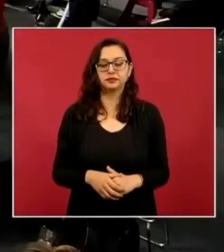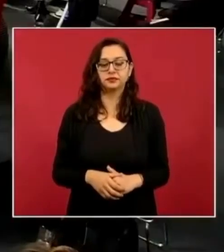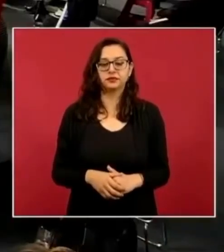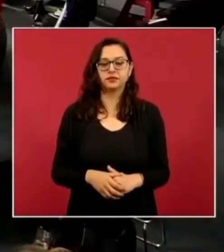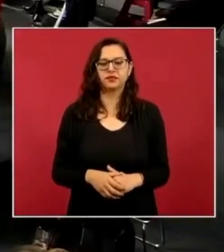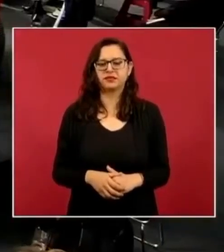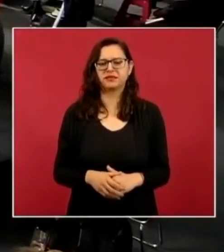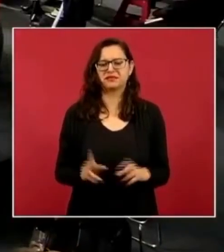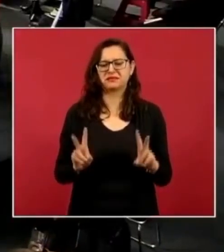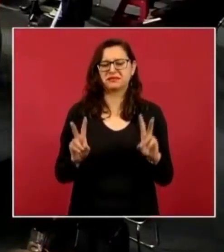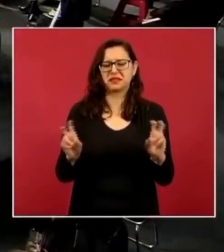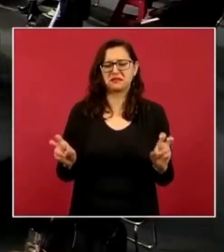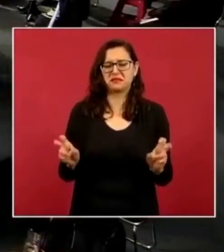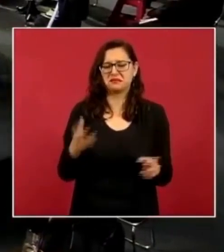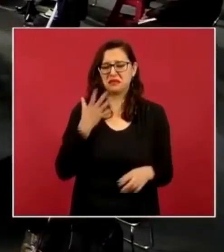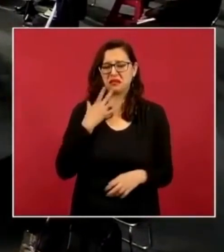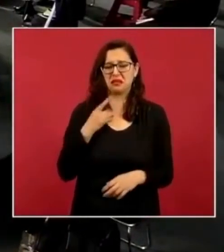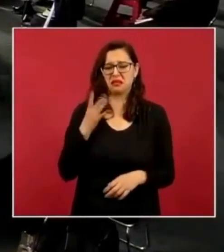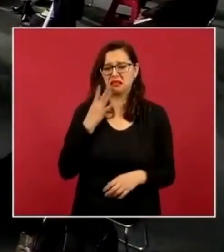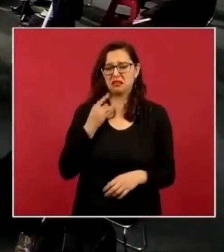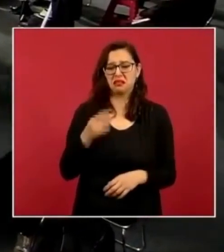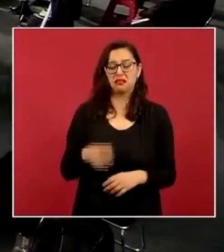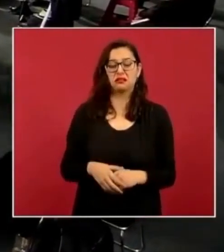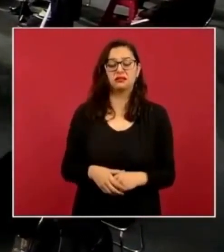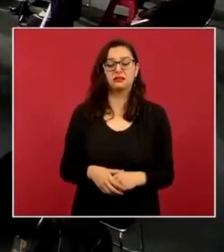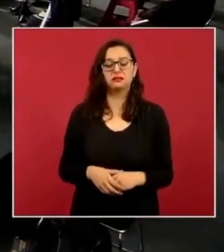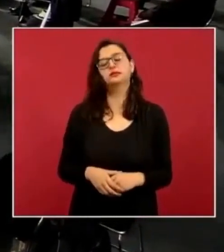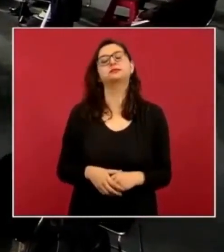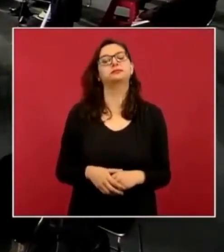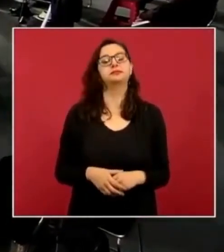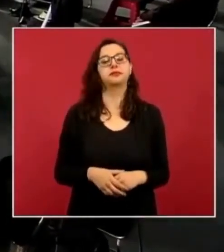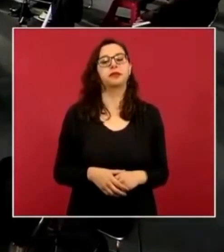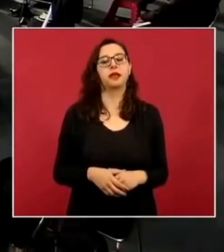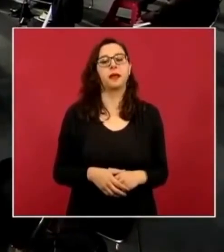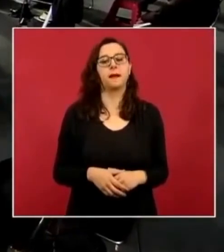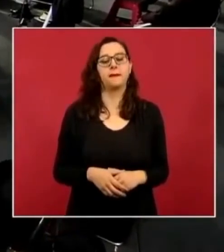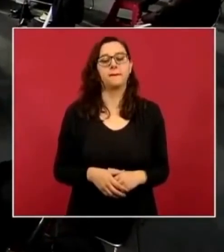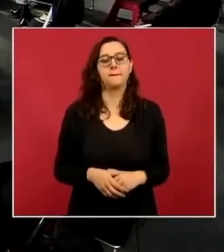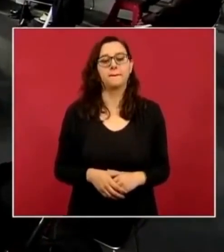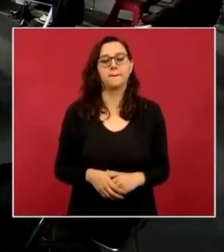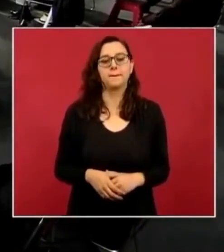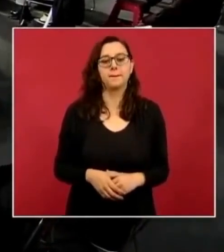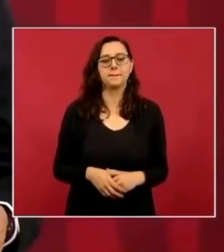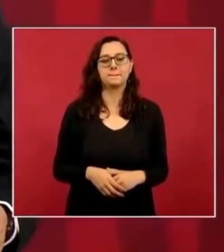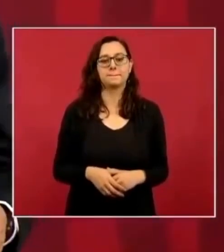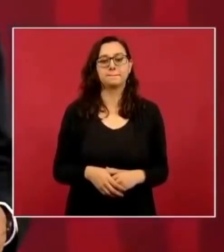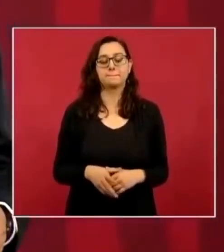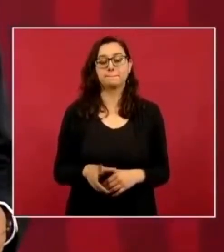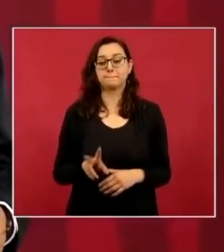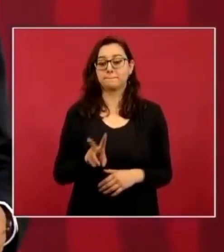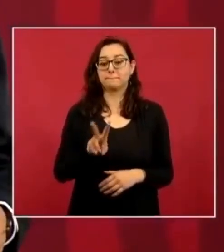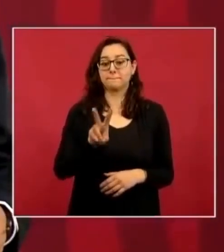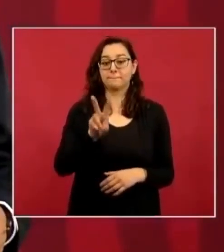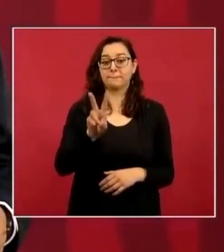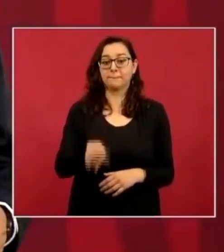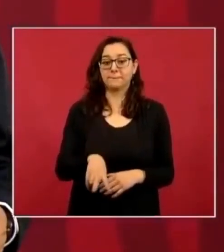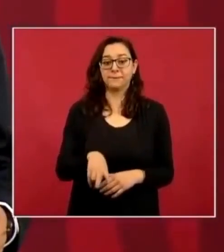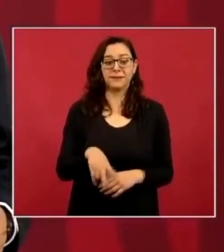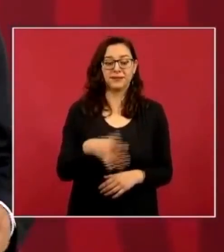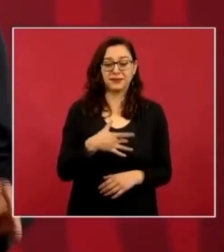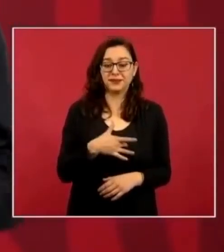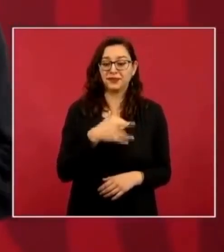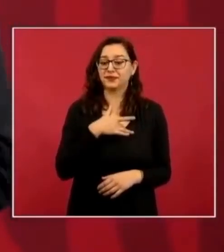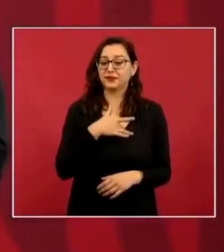ni hablar de eso. Pues. Un segundo tema. El jueves pasado en la Cámara... de risa, si no fuese